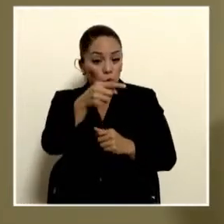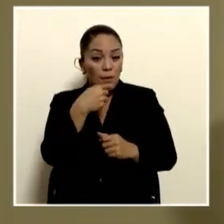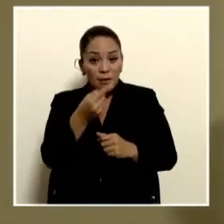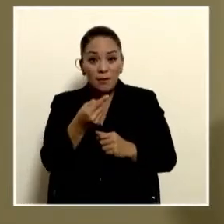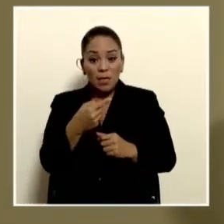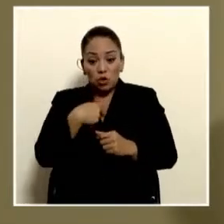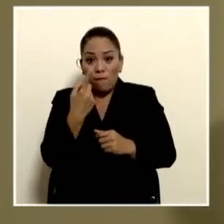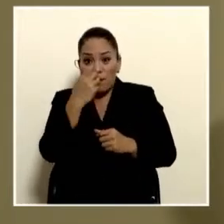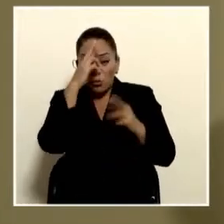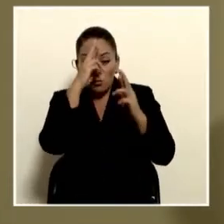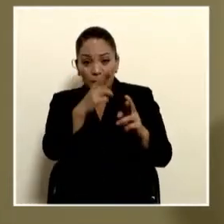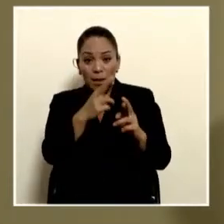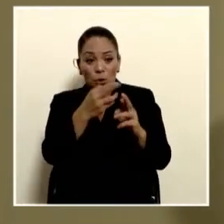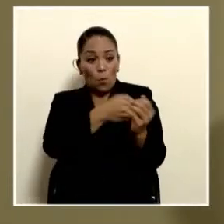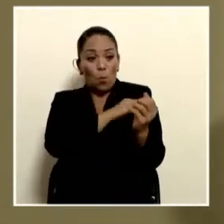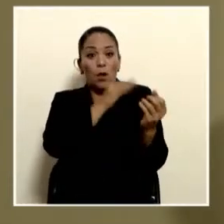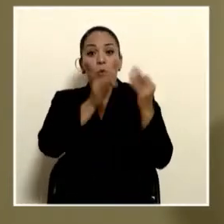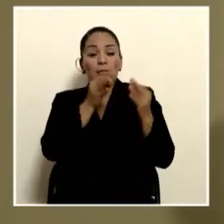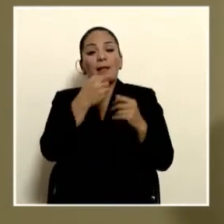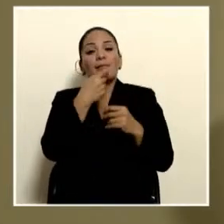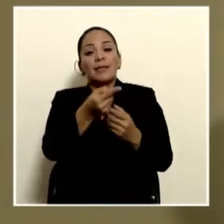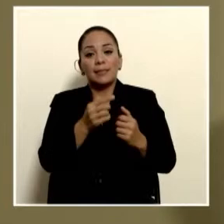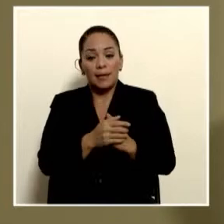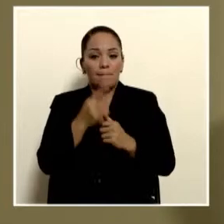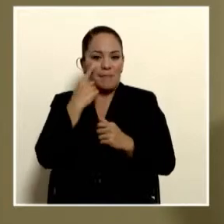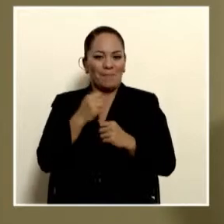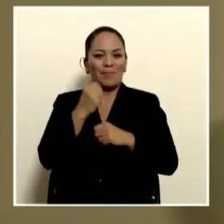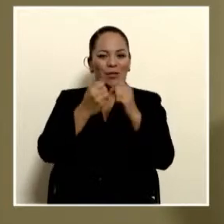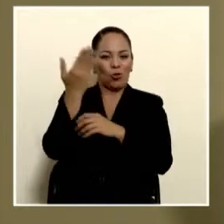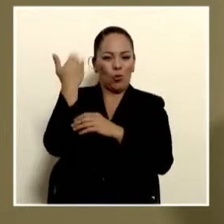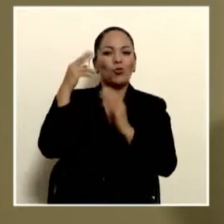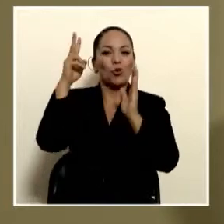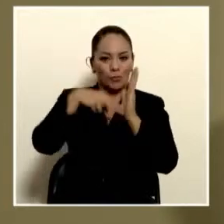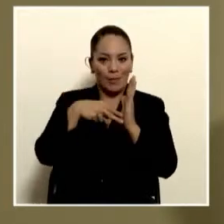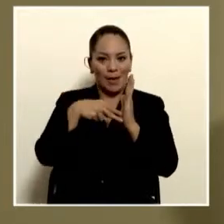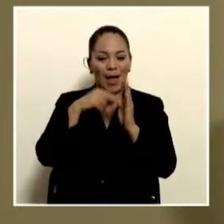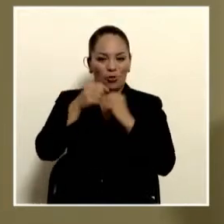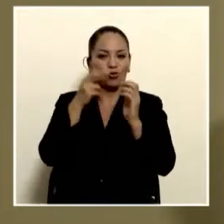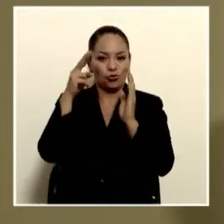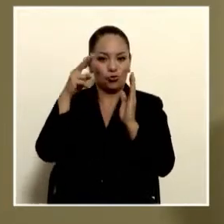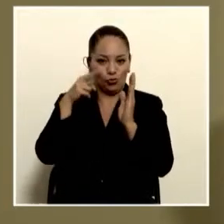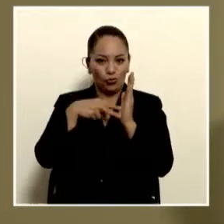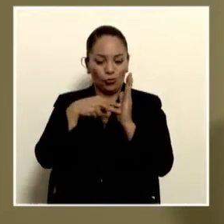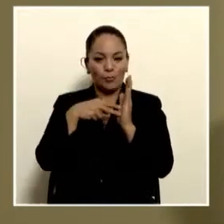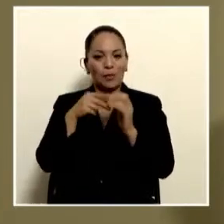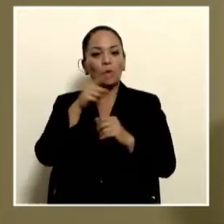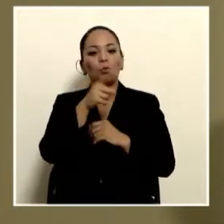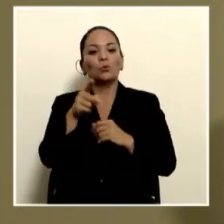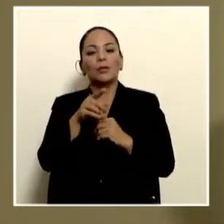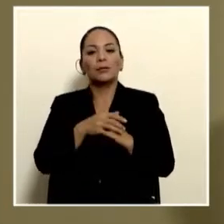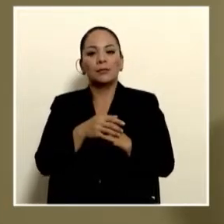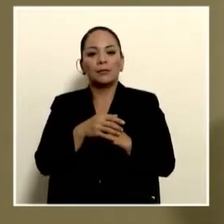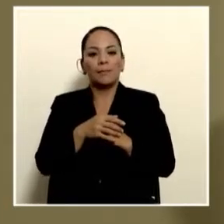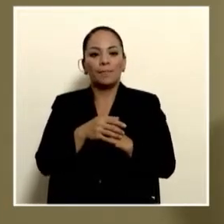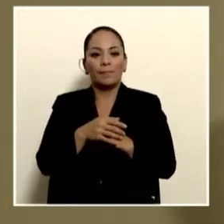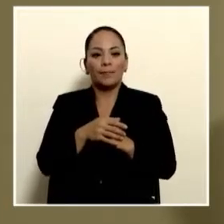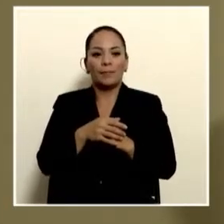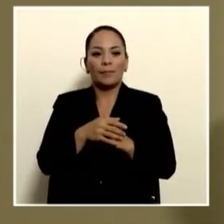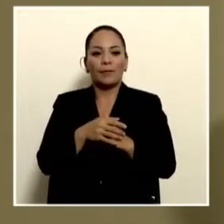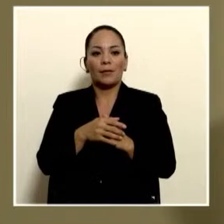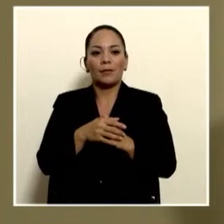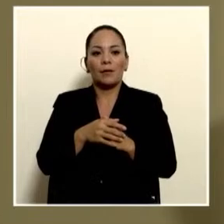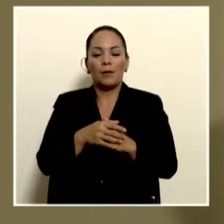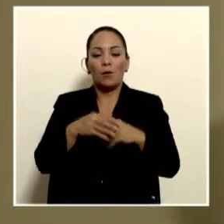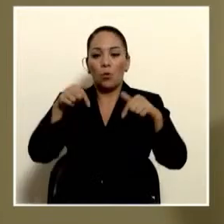es decirles, en el año 2000 ustedes tenían 160 empleados por cada 100,000 empleados y